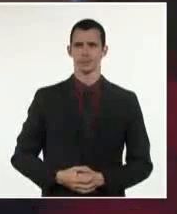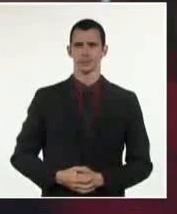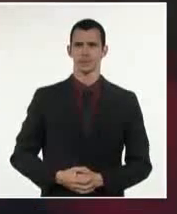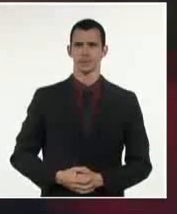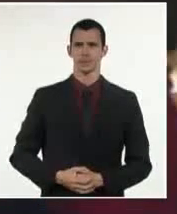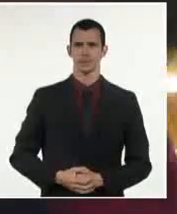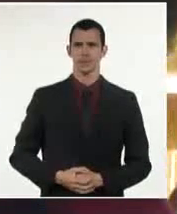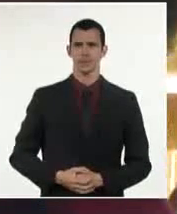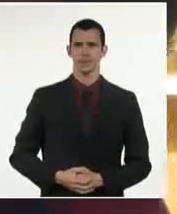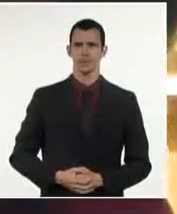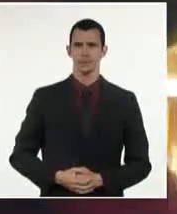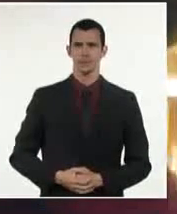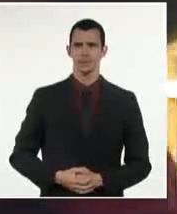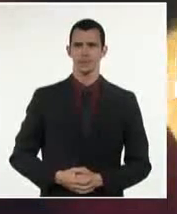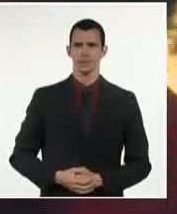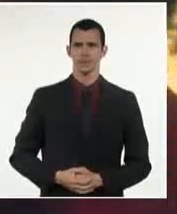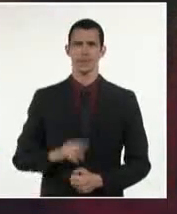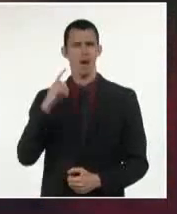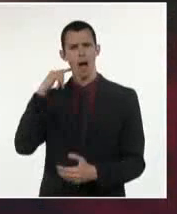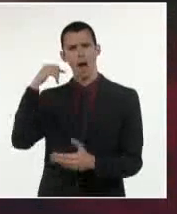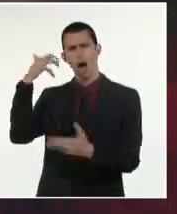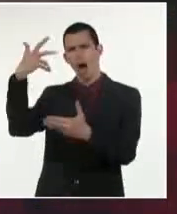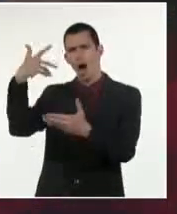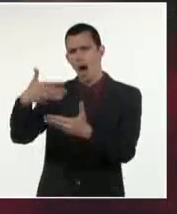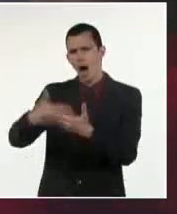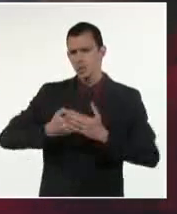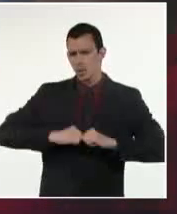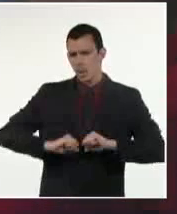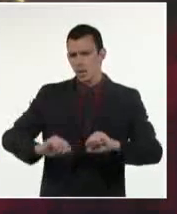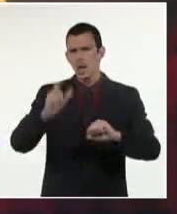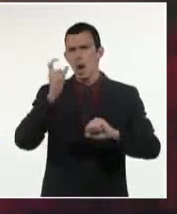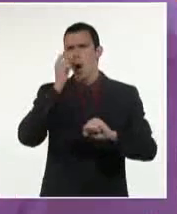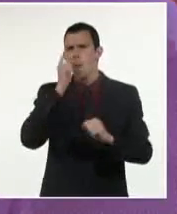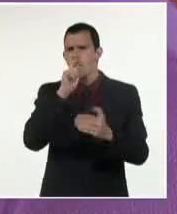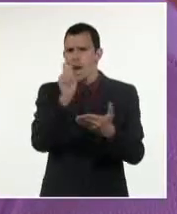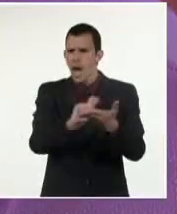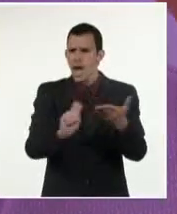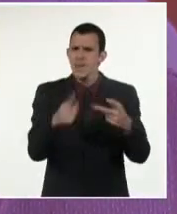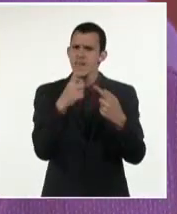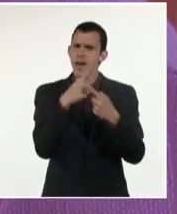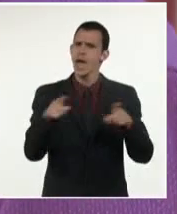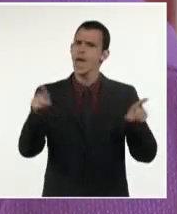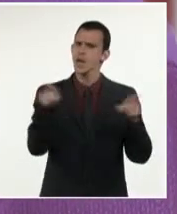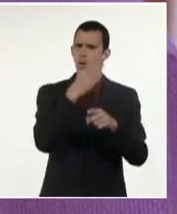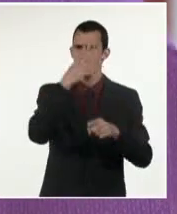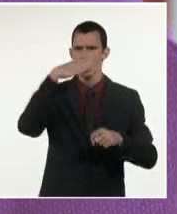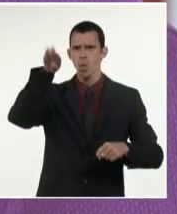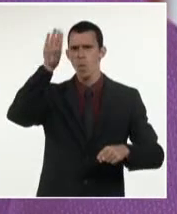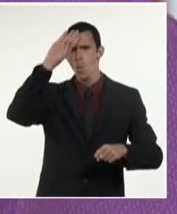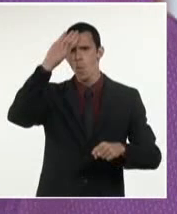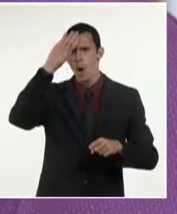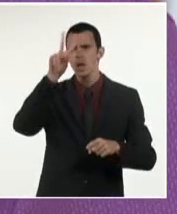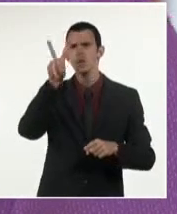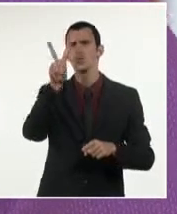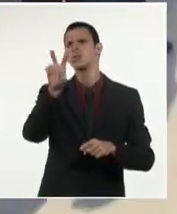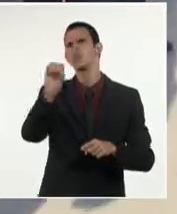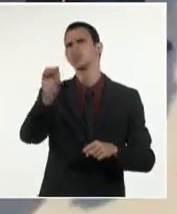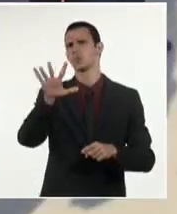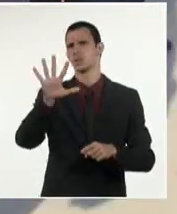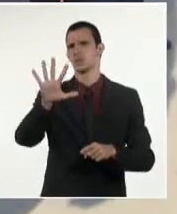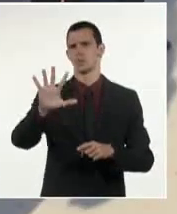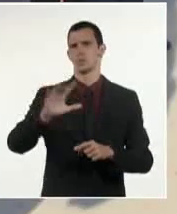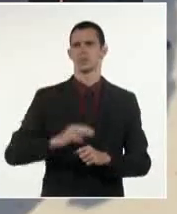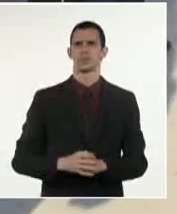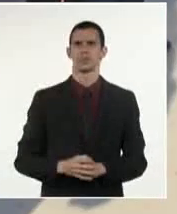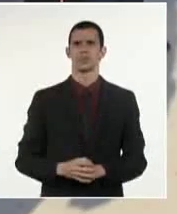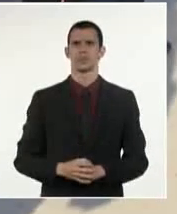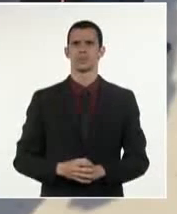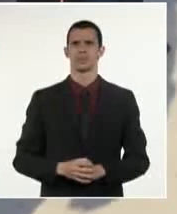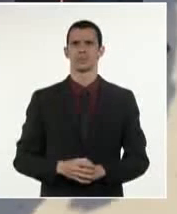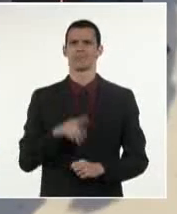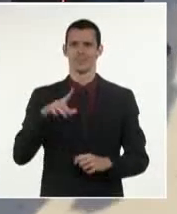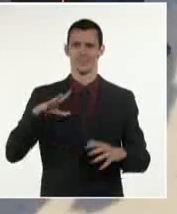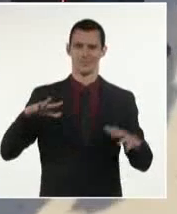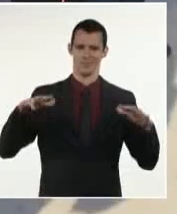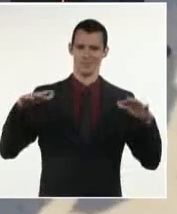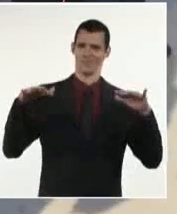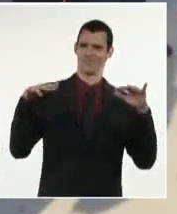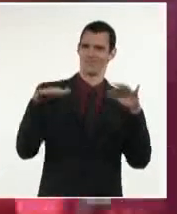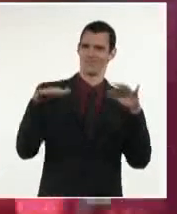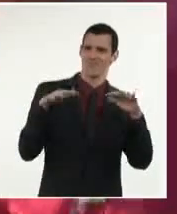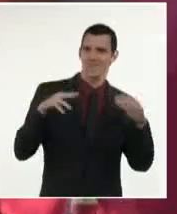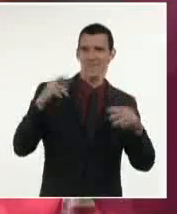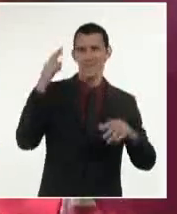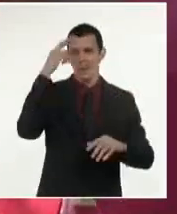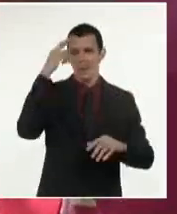cinco años de su natalicio en la primera Plaza libre de Cuba se recordó el legado del bardo bayamés el homenaje estuvo